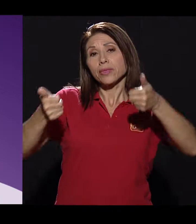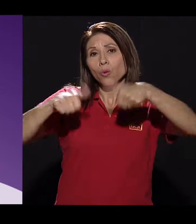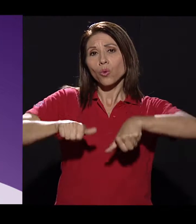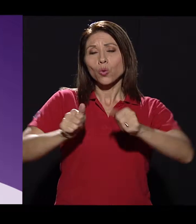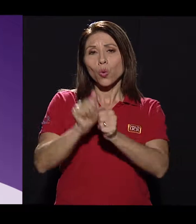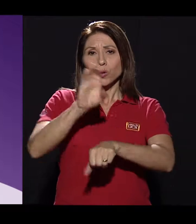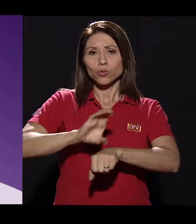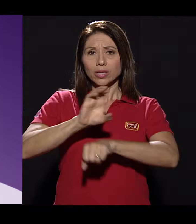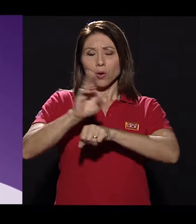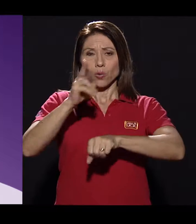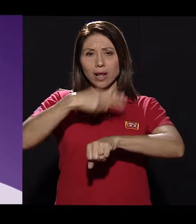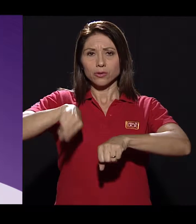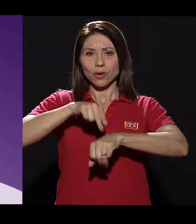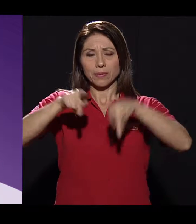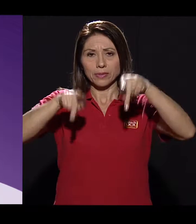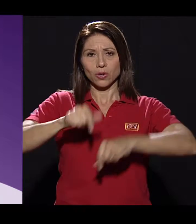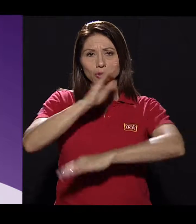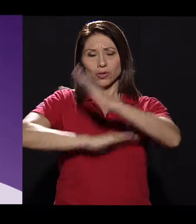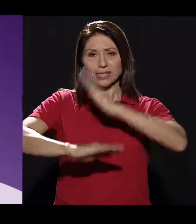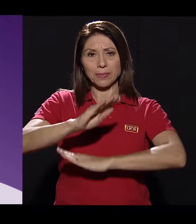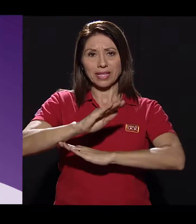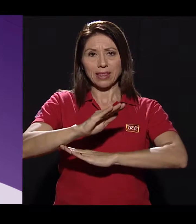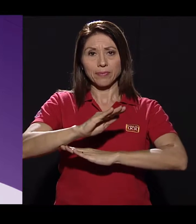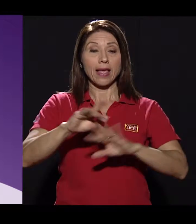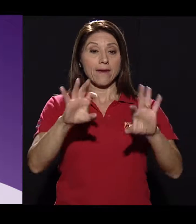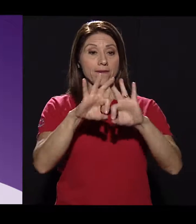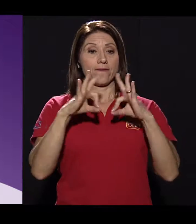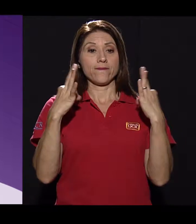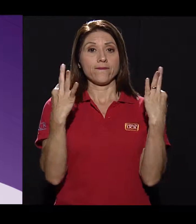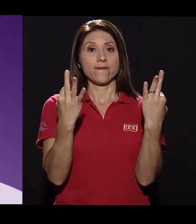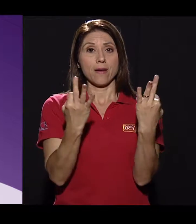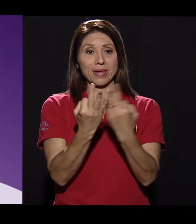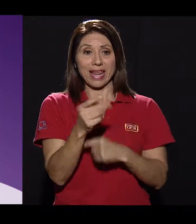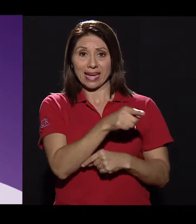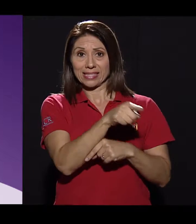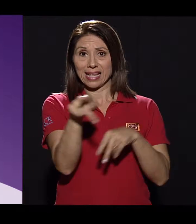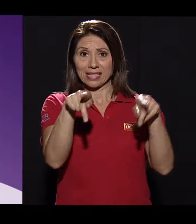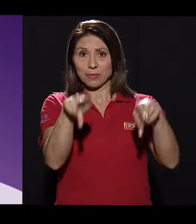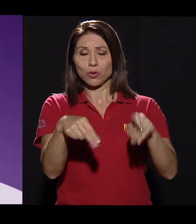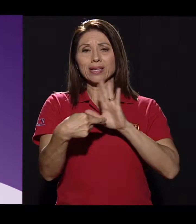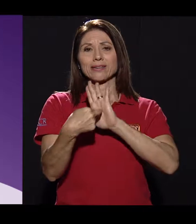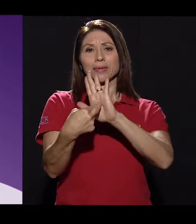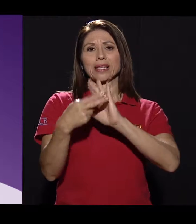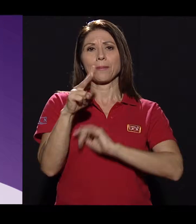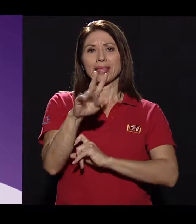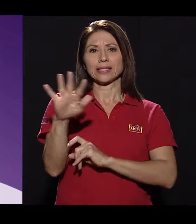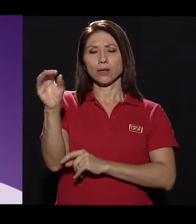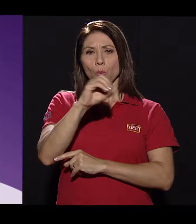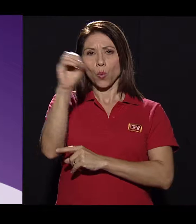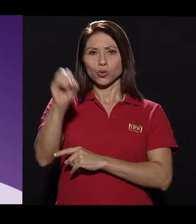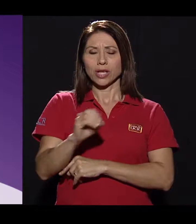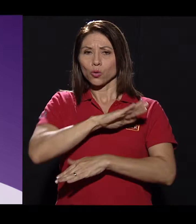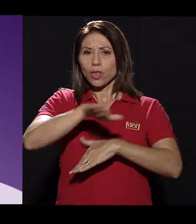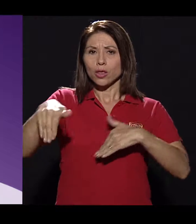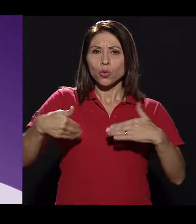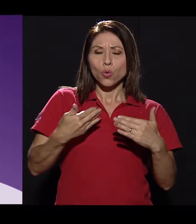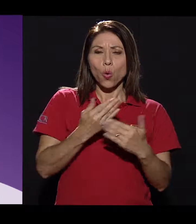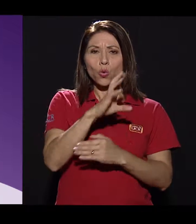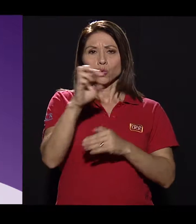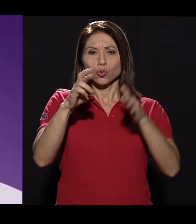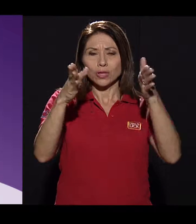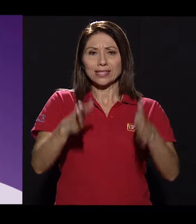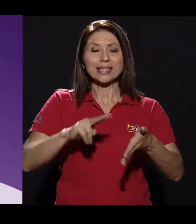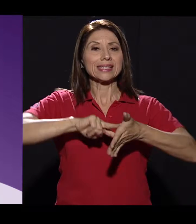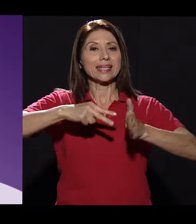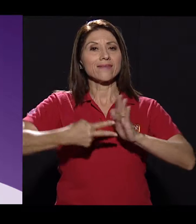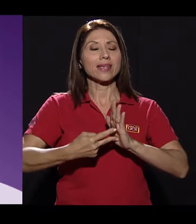según el Consejo Nacional de Personas con Discapacidad, los y las familiares de esta población representan el 25% de los